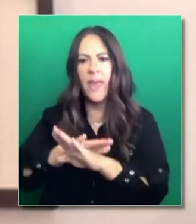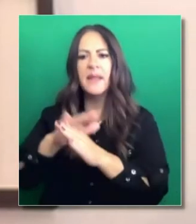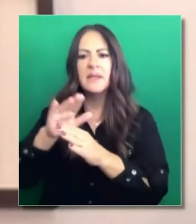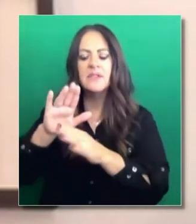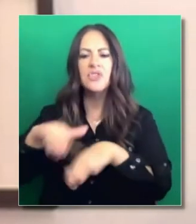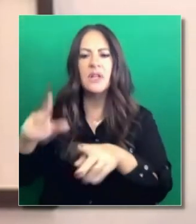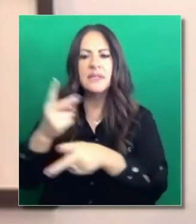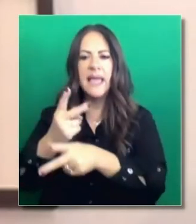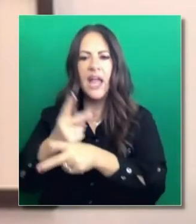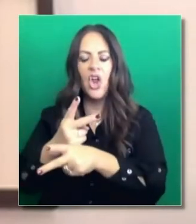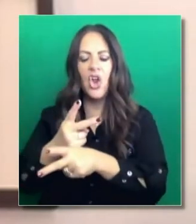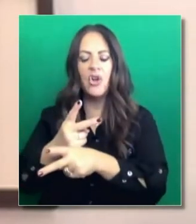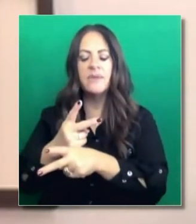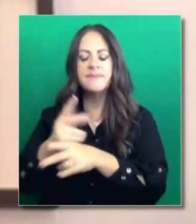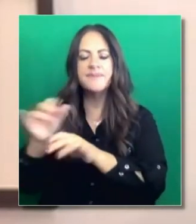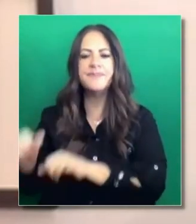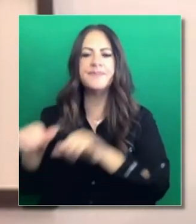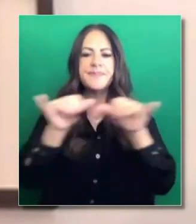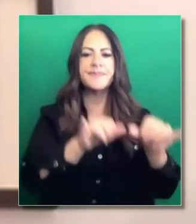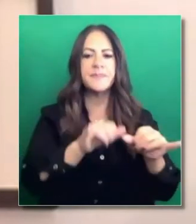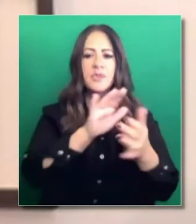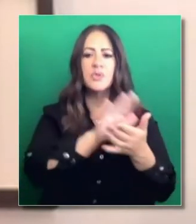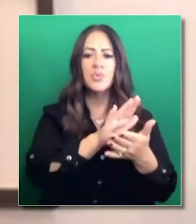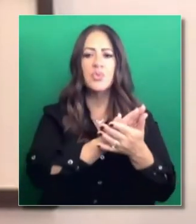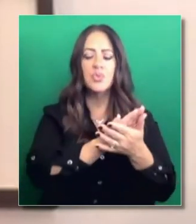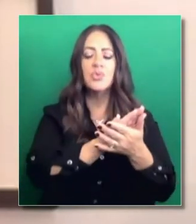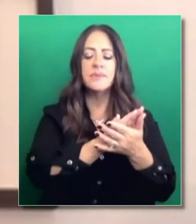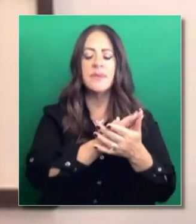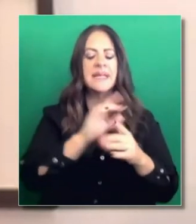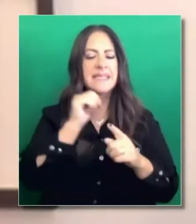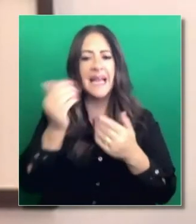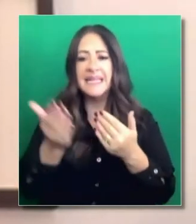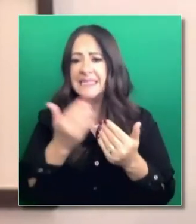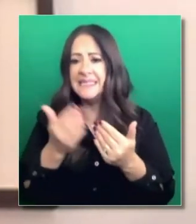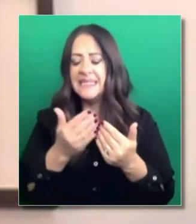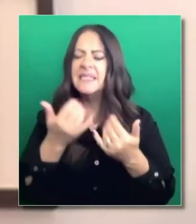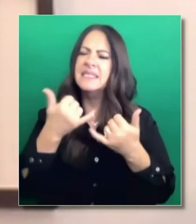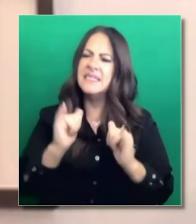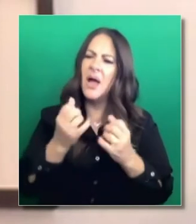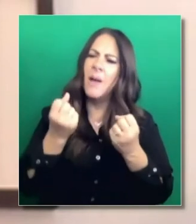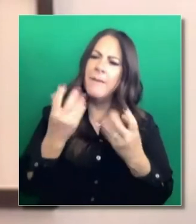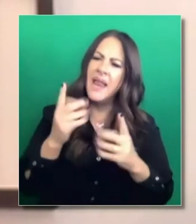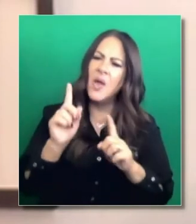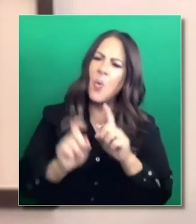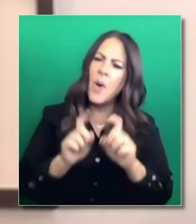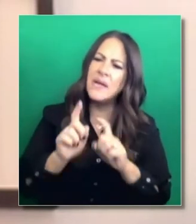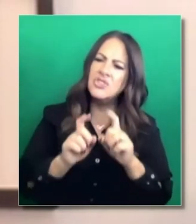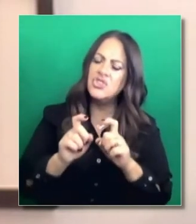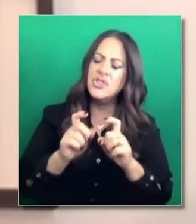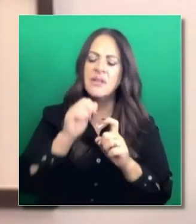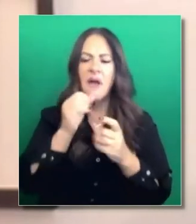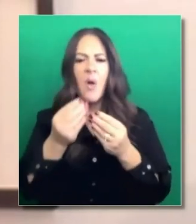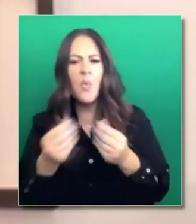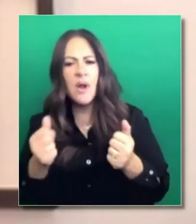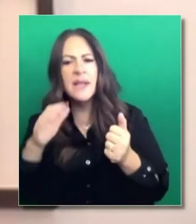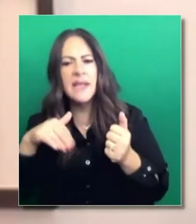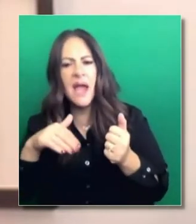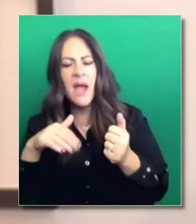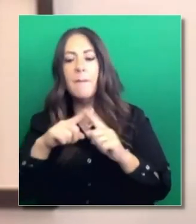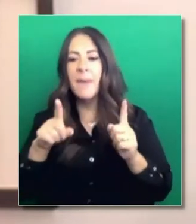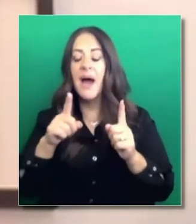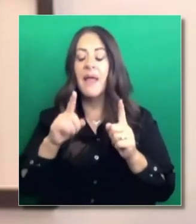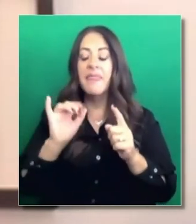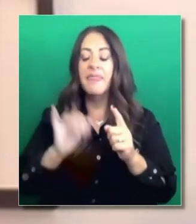abiertas y que los hijos puedan asistir en persona. Esto no es fácil. Hay muchas interrogantes pendientes, como menciona el gobernador.